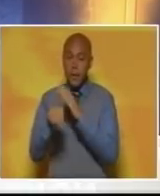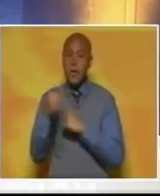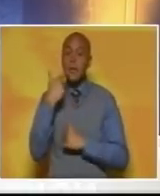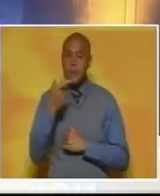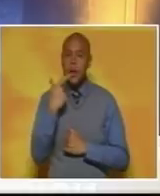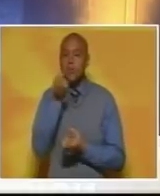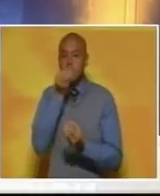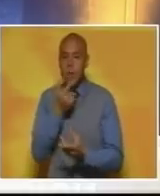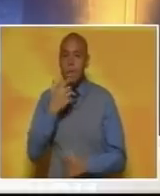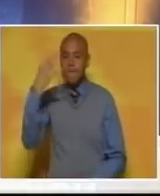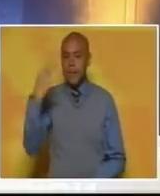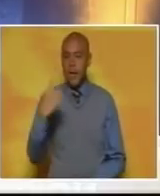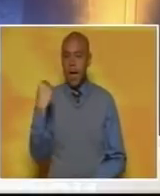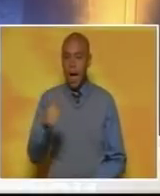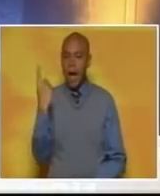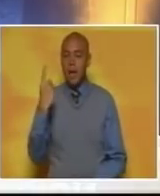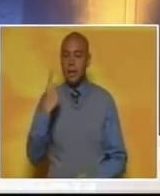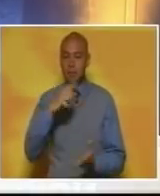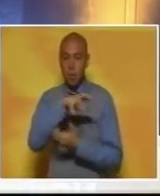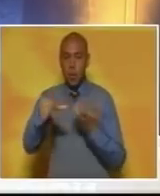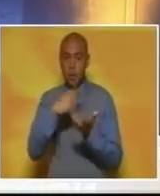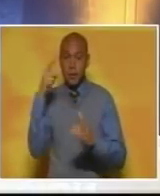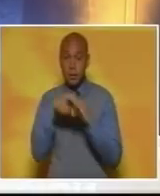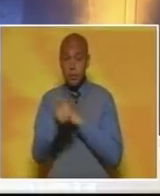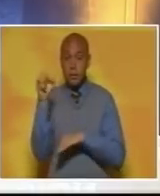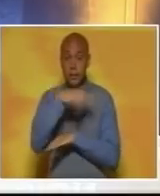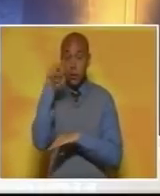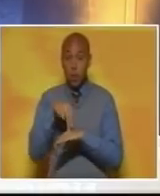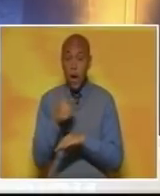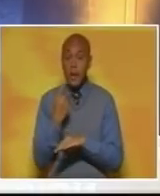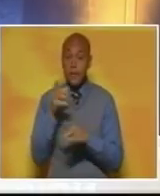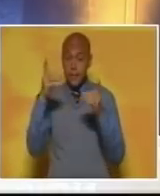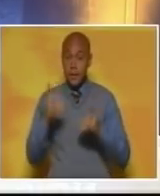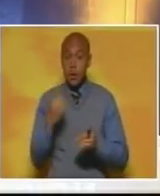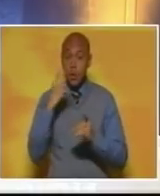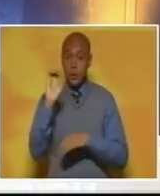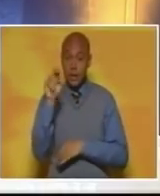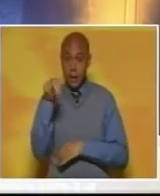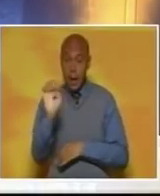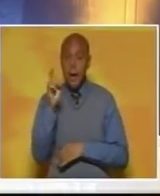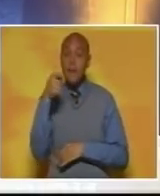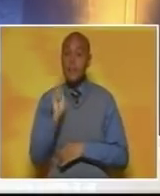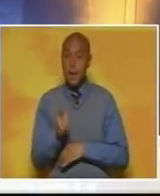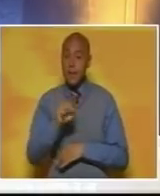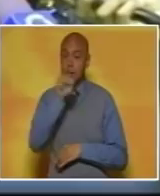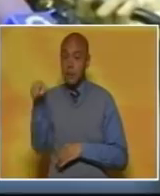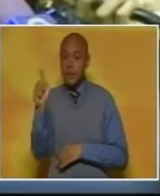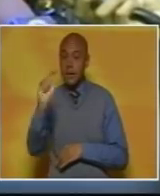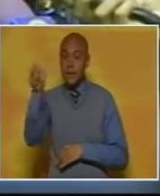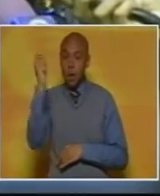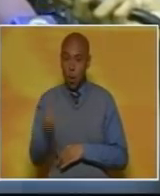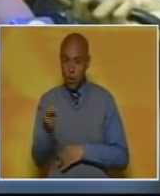hay omisión legislativa y que cualquier decisión sobre el CNE debe ser tomada en el Tribunal Supremo de Justicia. Torrealba afirmó que los diputados para